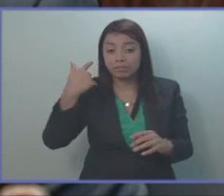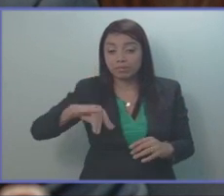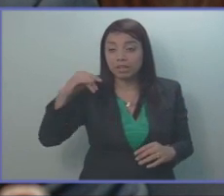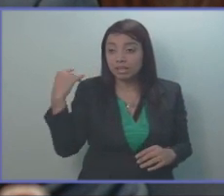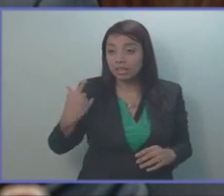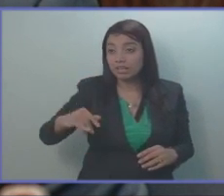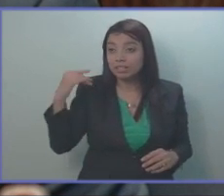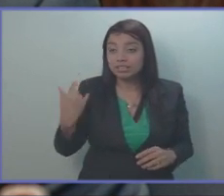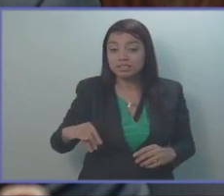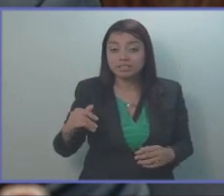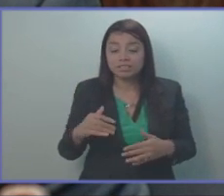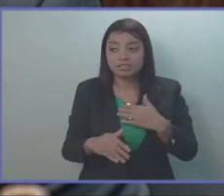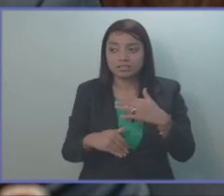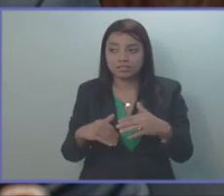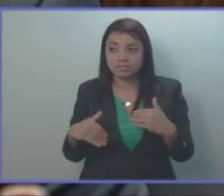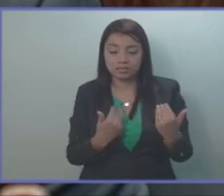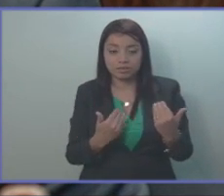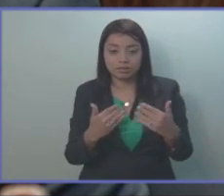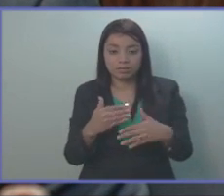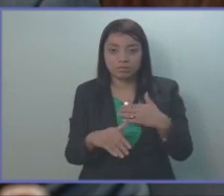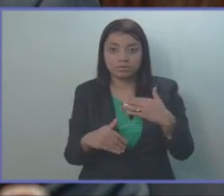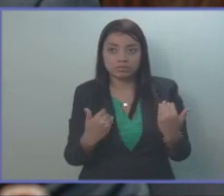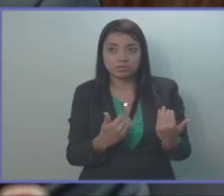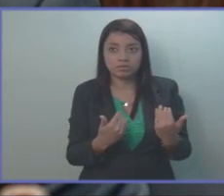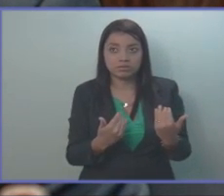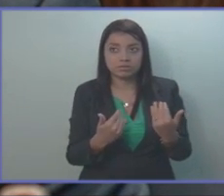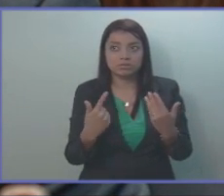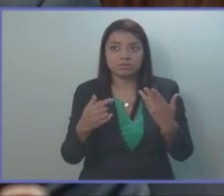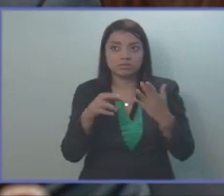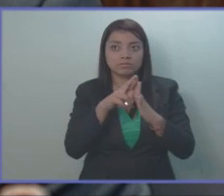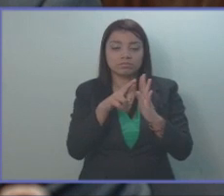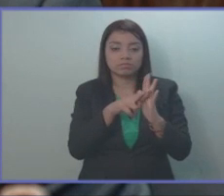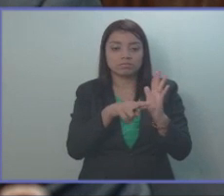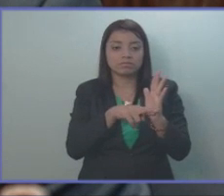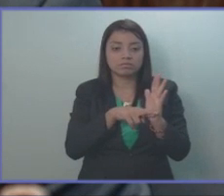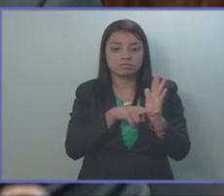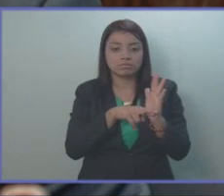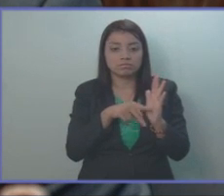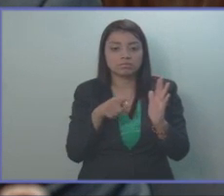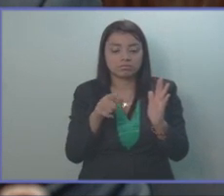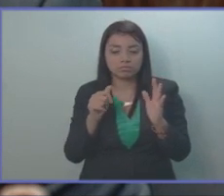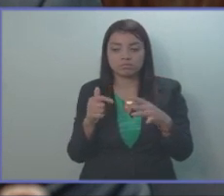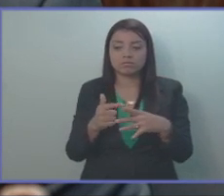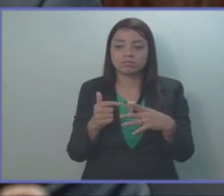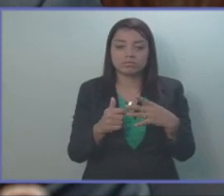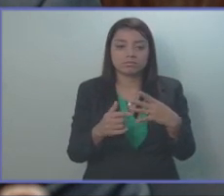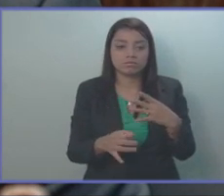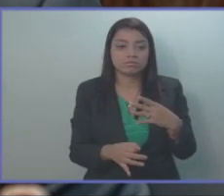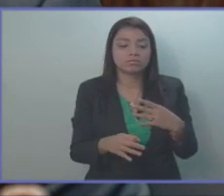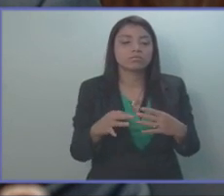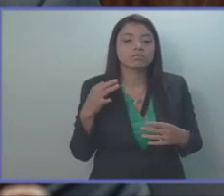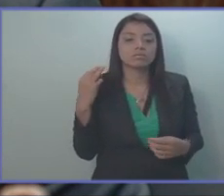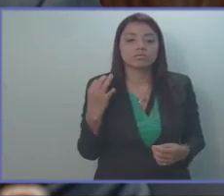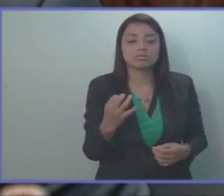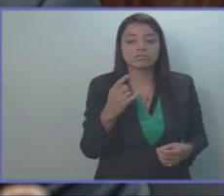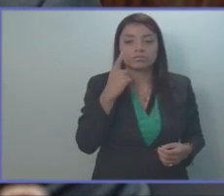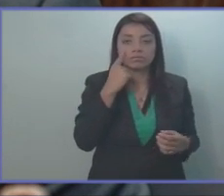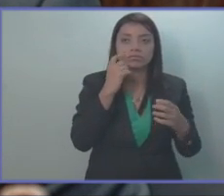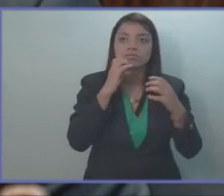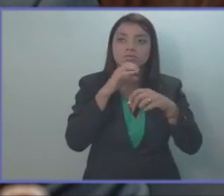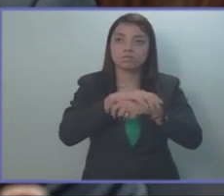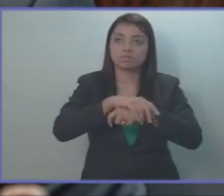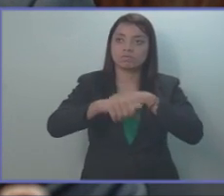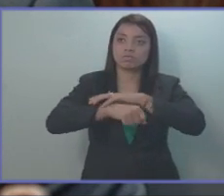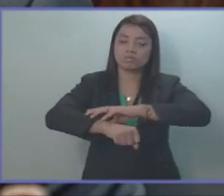o inadaptación extrema a otros regímenes contemplados en la ley, deben guardar detención en